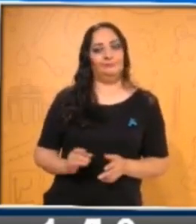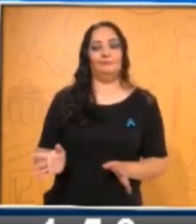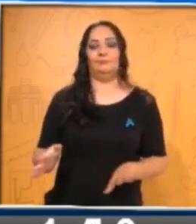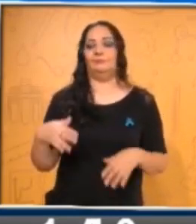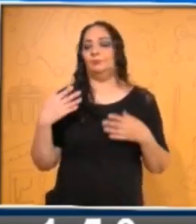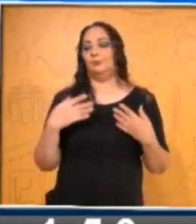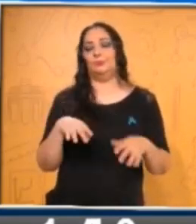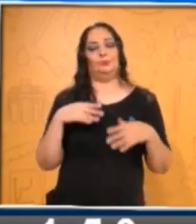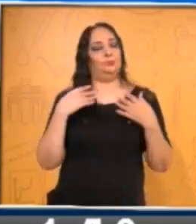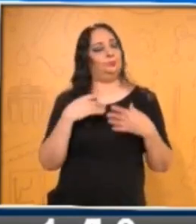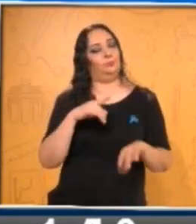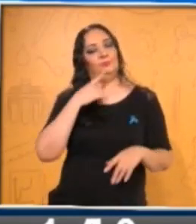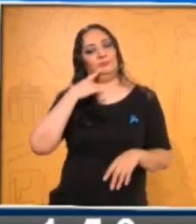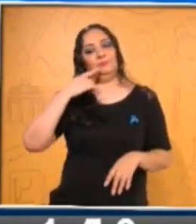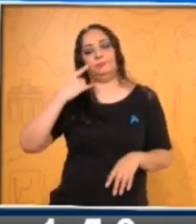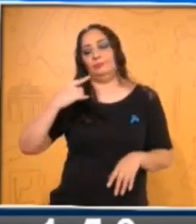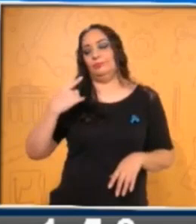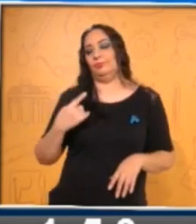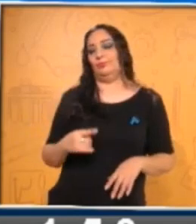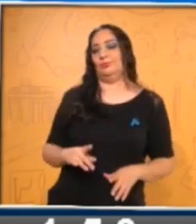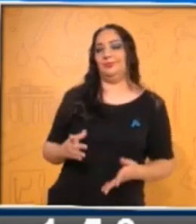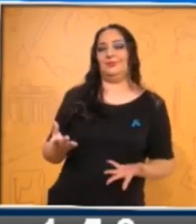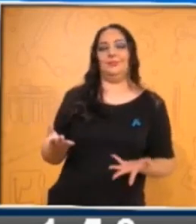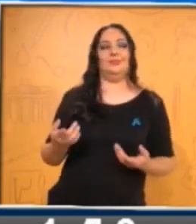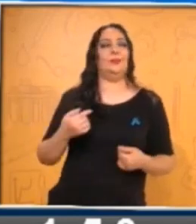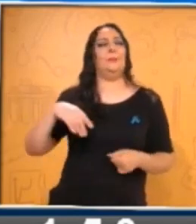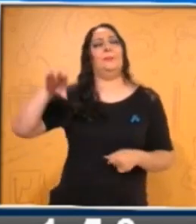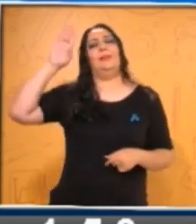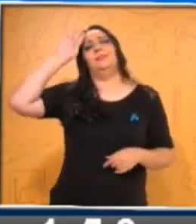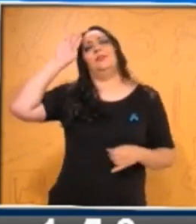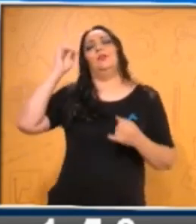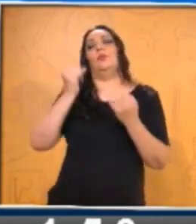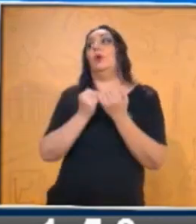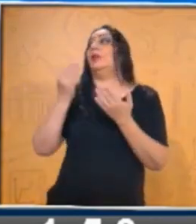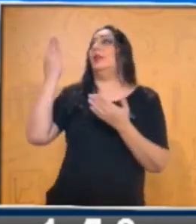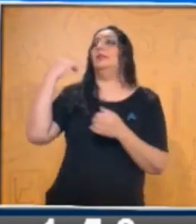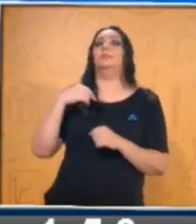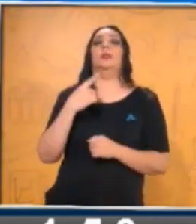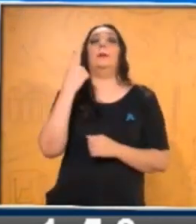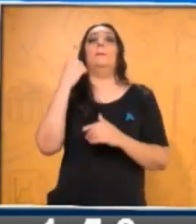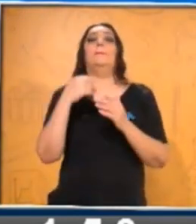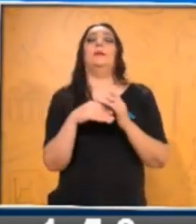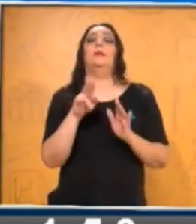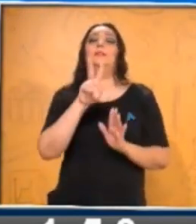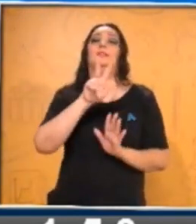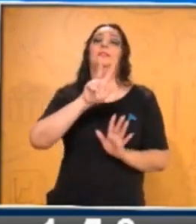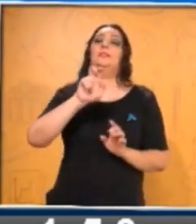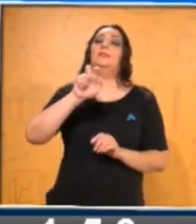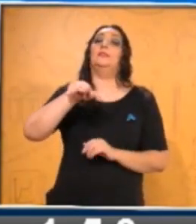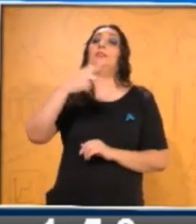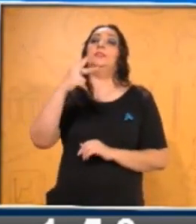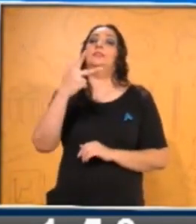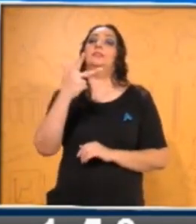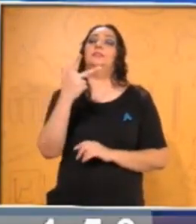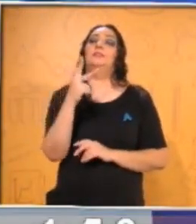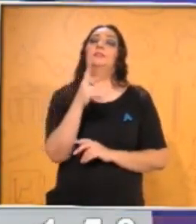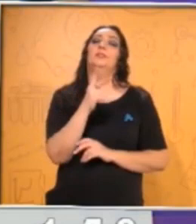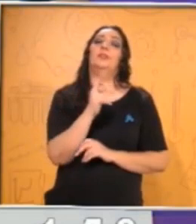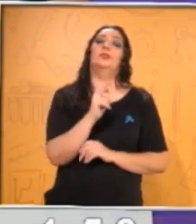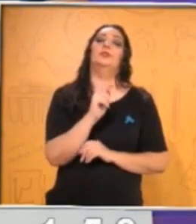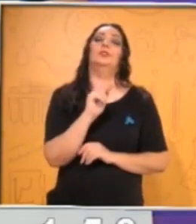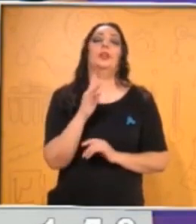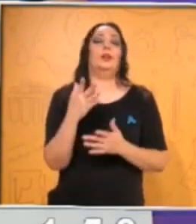no es cierto. Es que creyeron que era el orden igual que la otra. Sí, 1,312 no. La sacaron correcta y